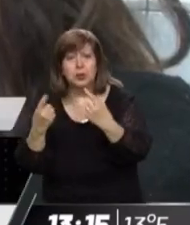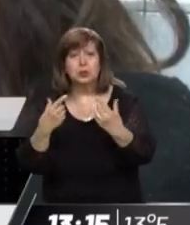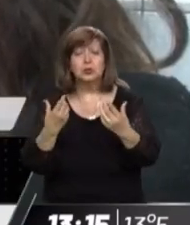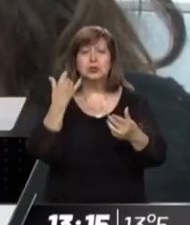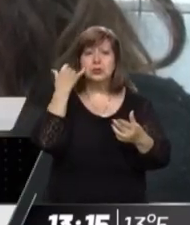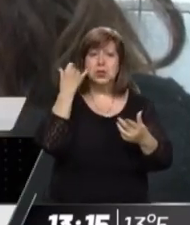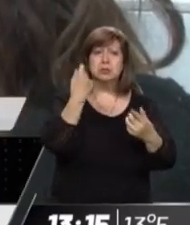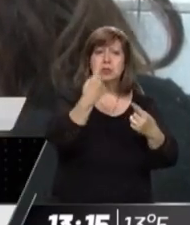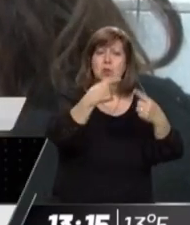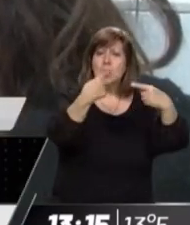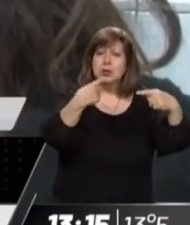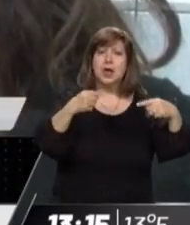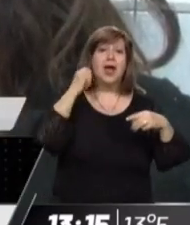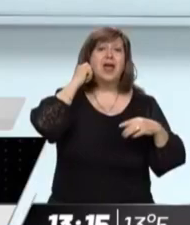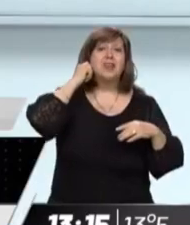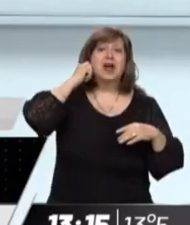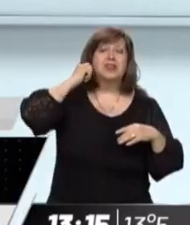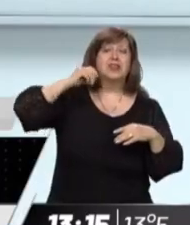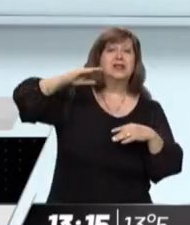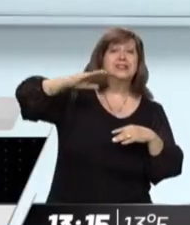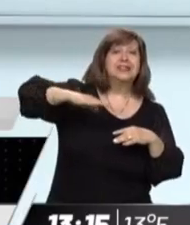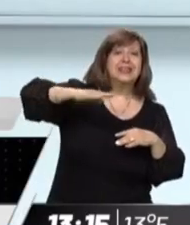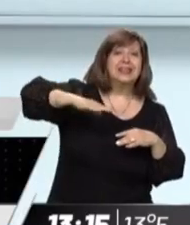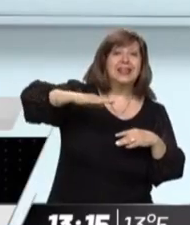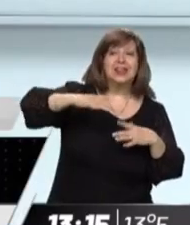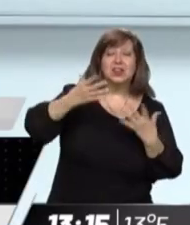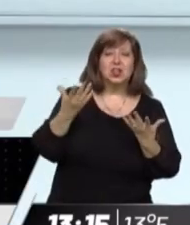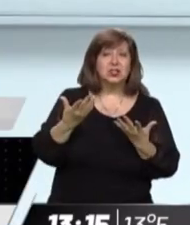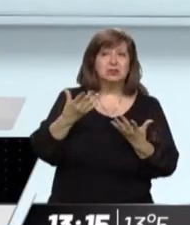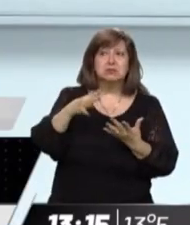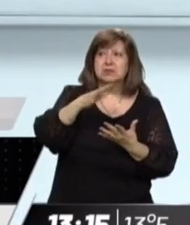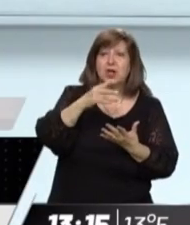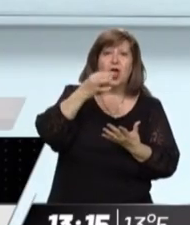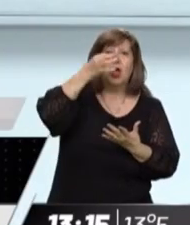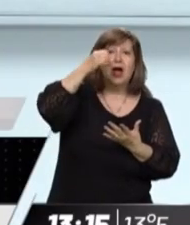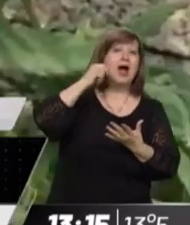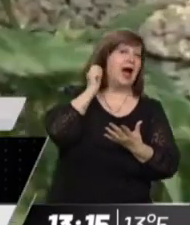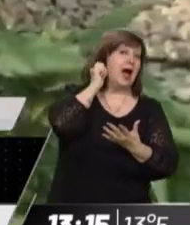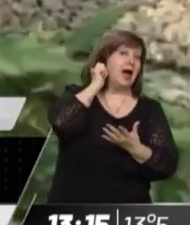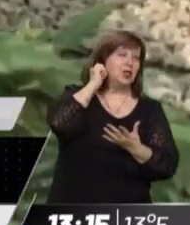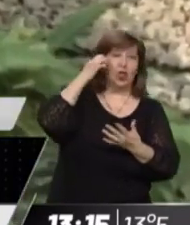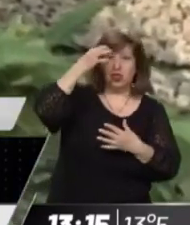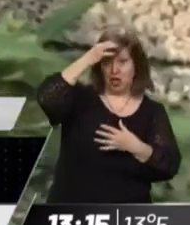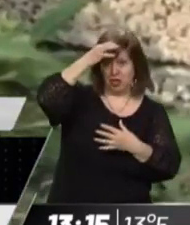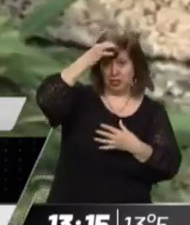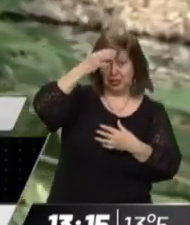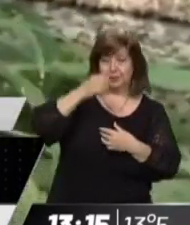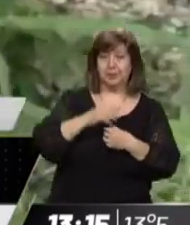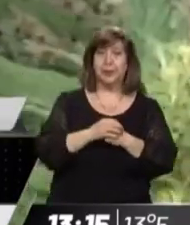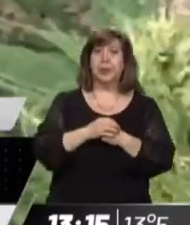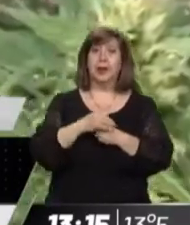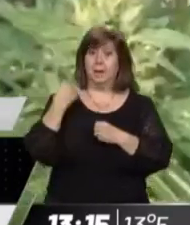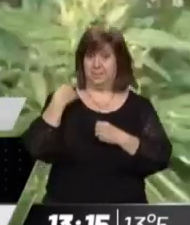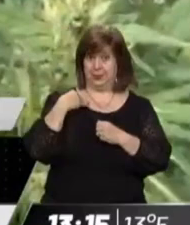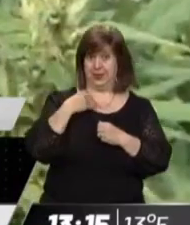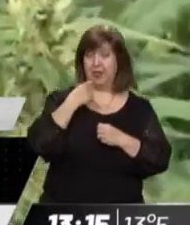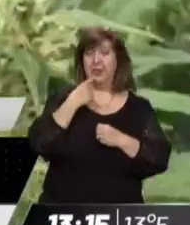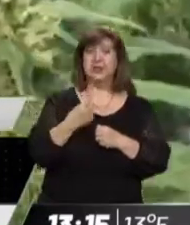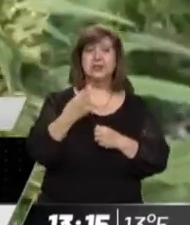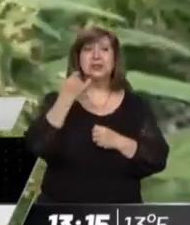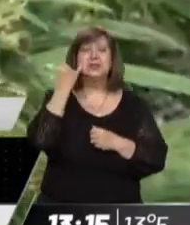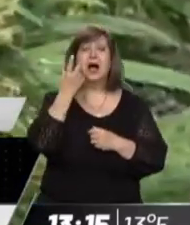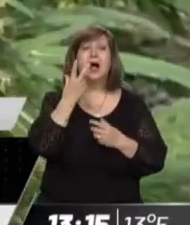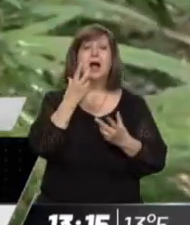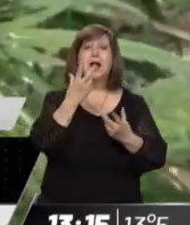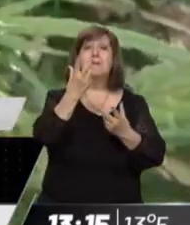se ha observado que la edad de inicio del consumo es alrededor de los 12 años. En la actualidad, el principal psicoactivo de la